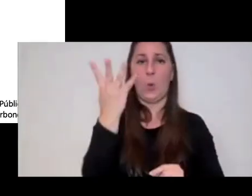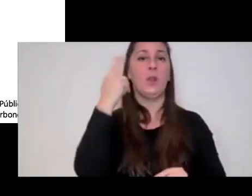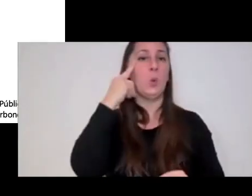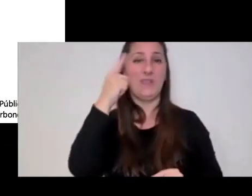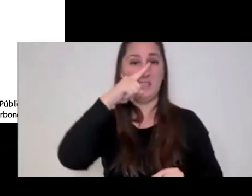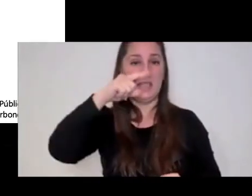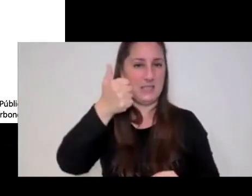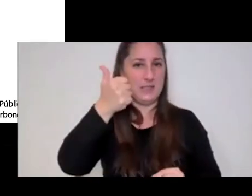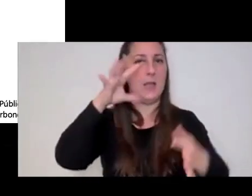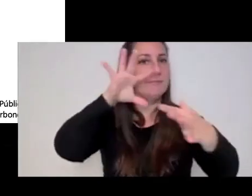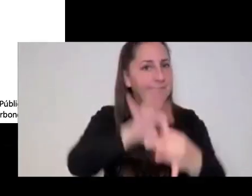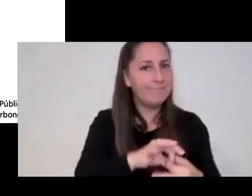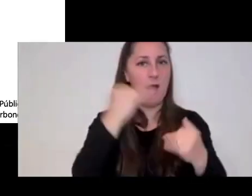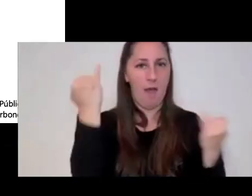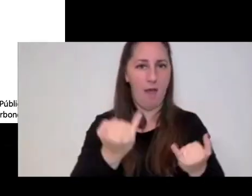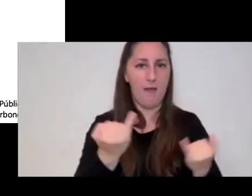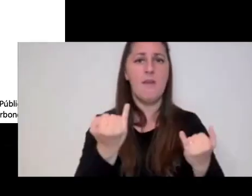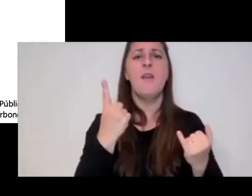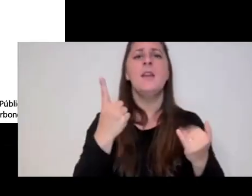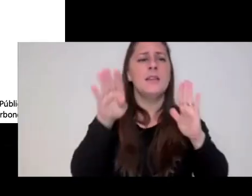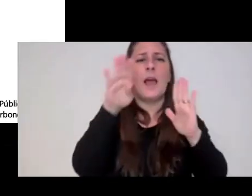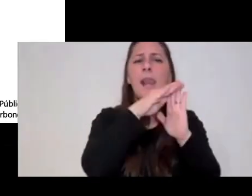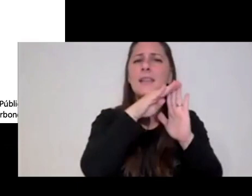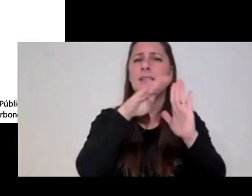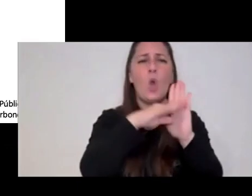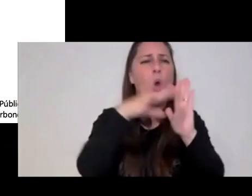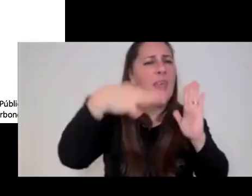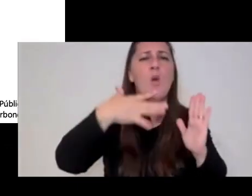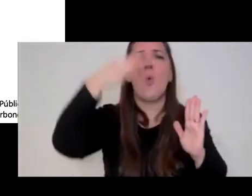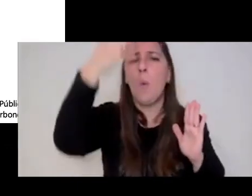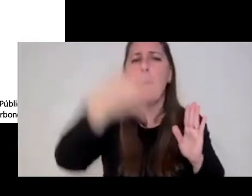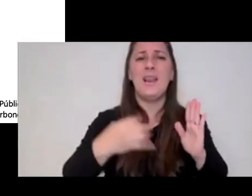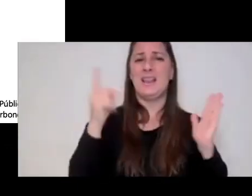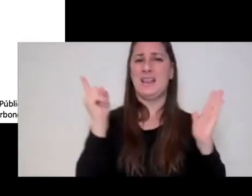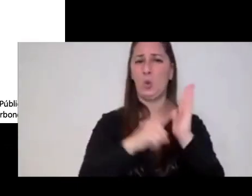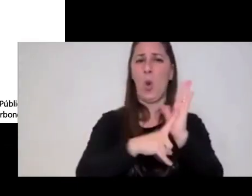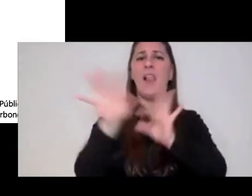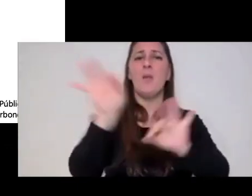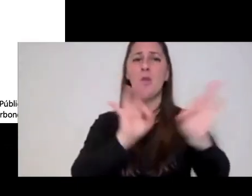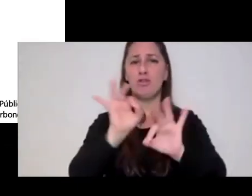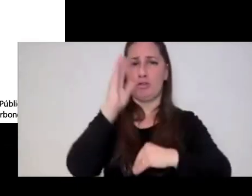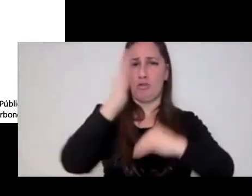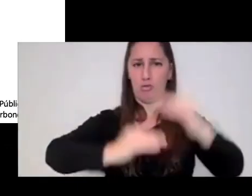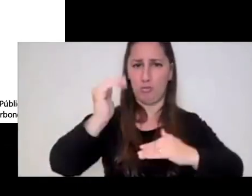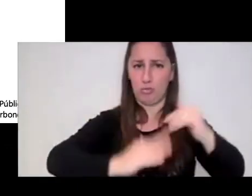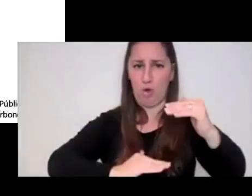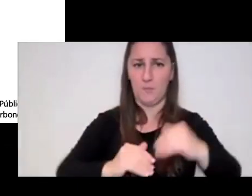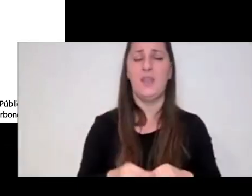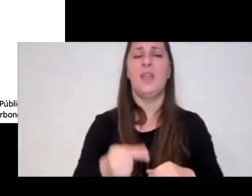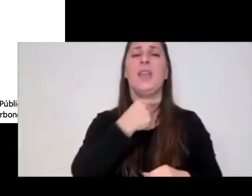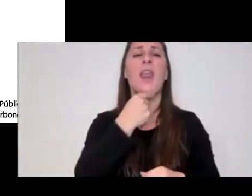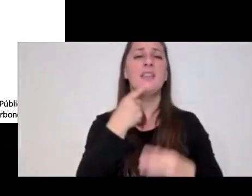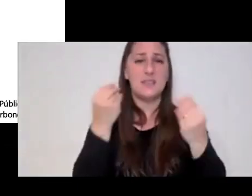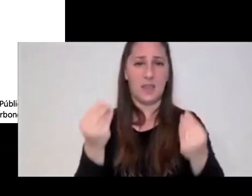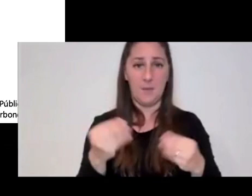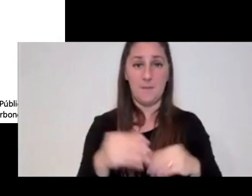y básicamente es un requisito que debe cumplir el titular del proyecto inmobiliario. Esto quiere decir que si el titular